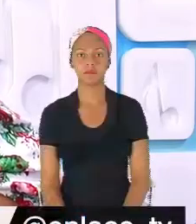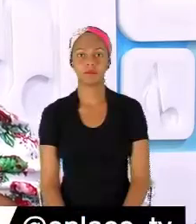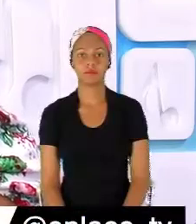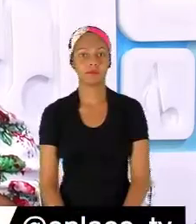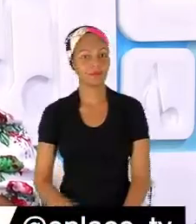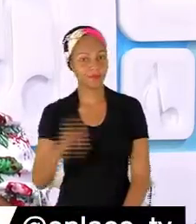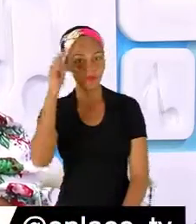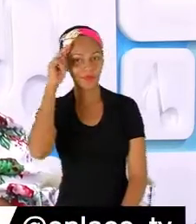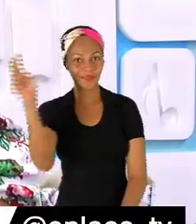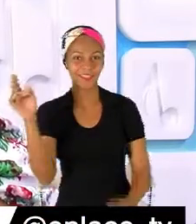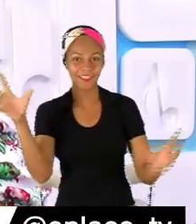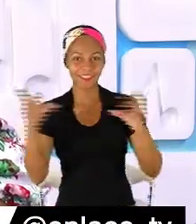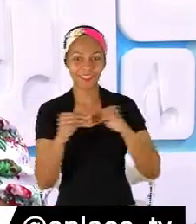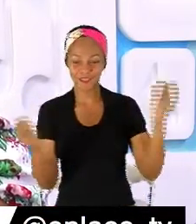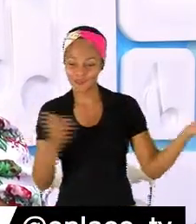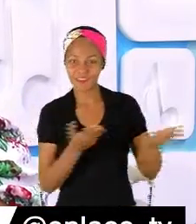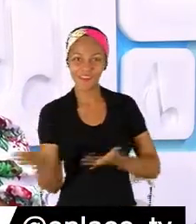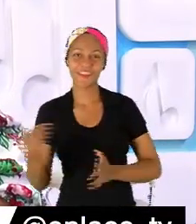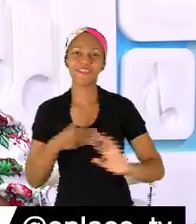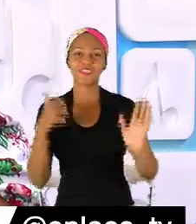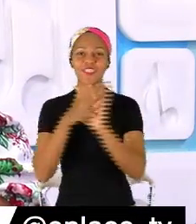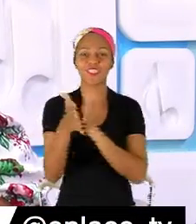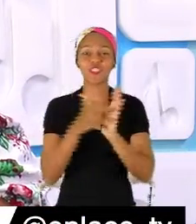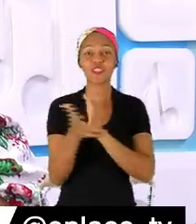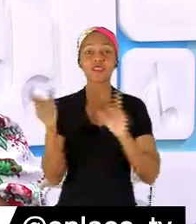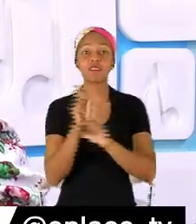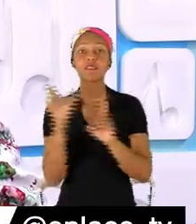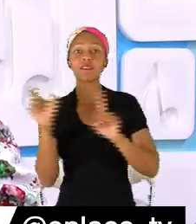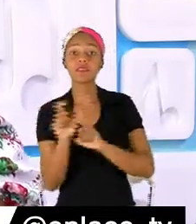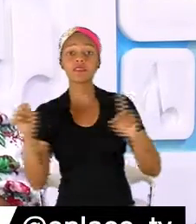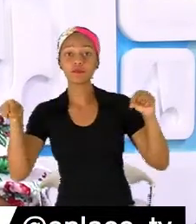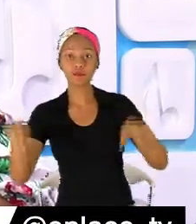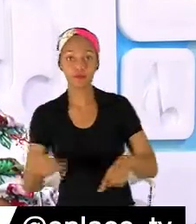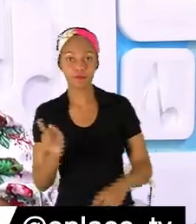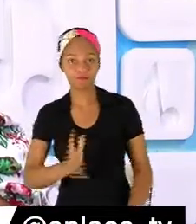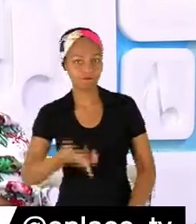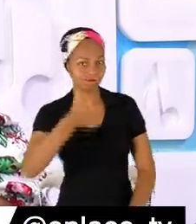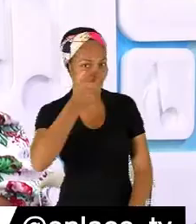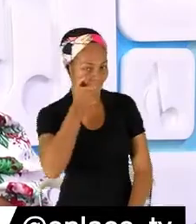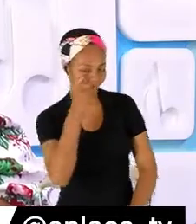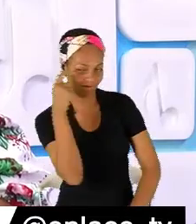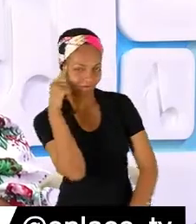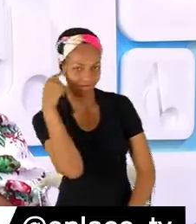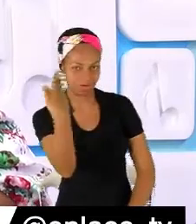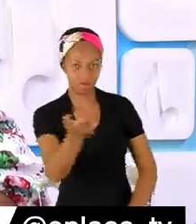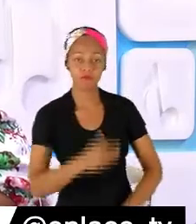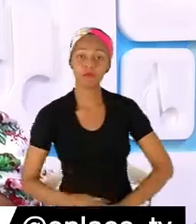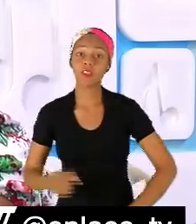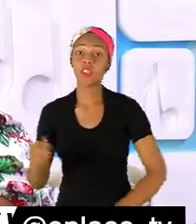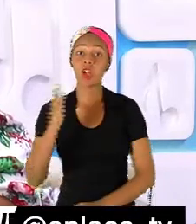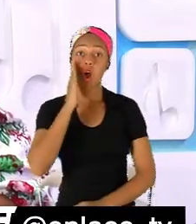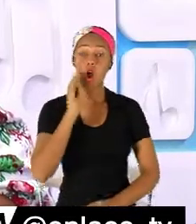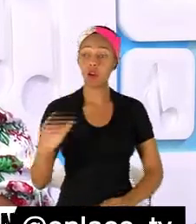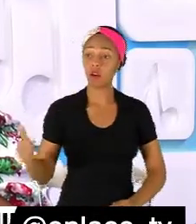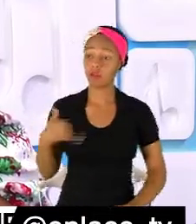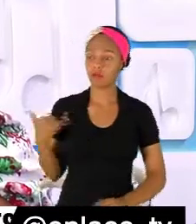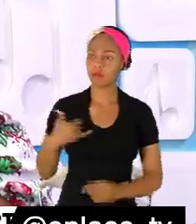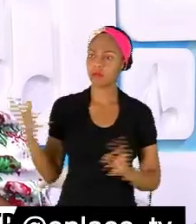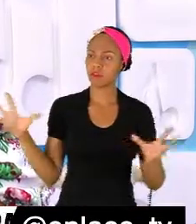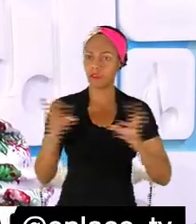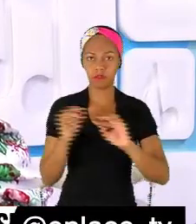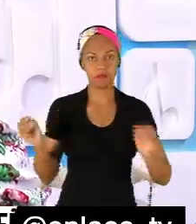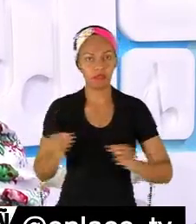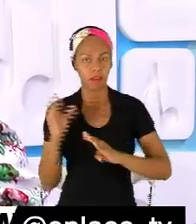Bienvenidos a la mejor información de cultura y entretenimiento en La Mira. Inicio contándoles que jóvenes del puerto petrolero se reunieron en la Casa de la